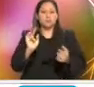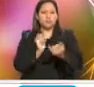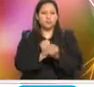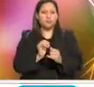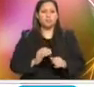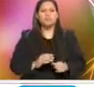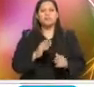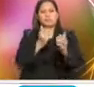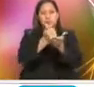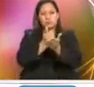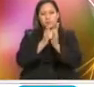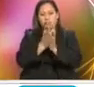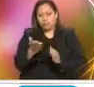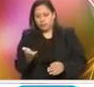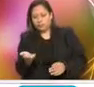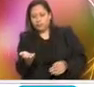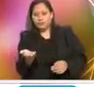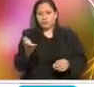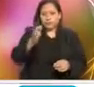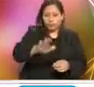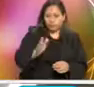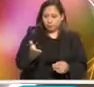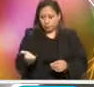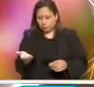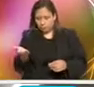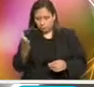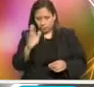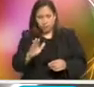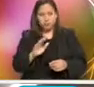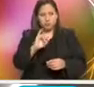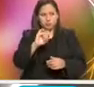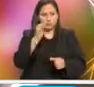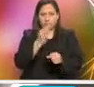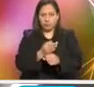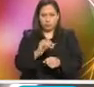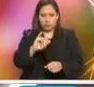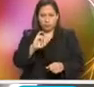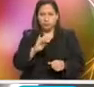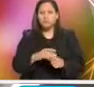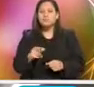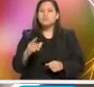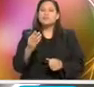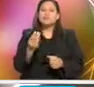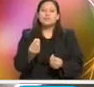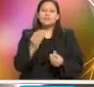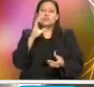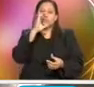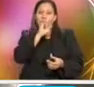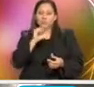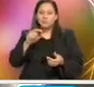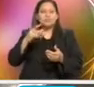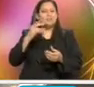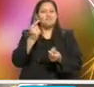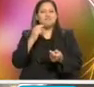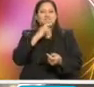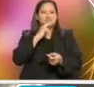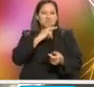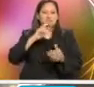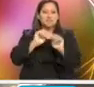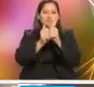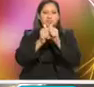Ayúdame a darle la vuelta. Por supuesto, A ver. chef. ¿De una vez? Sí, sí, sí. Muy Dale bien. la vuelta. Como está muy caliente, pues Sí. mira, se empieza a dorar rapidísimo, Está.